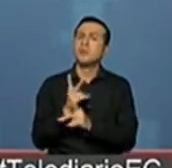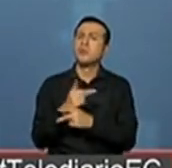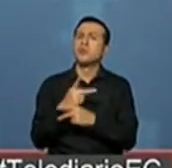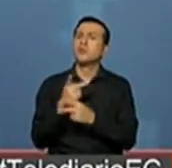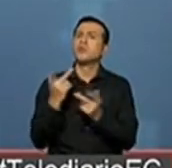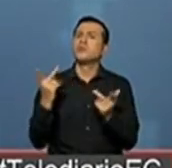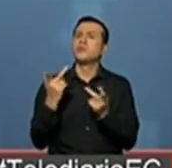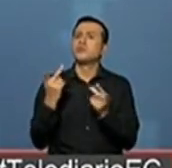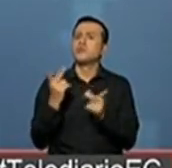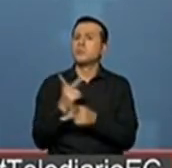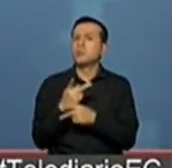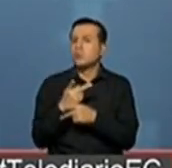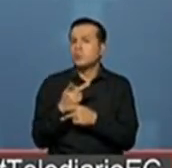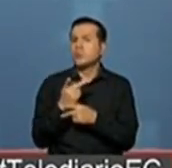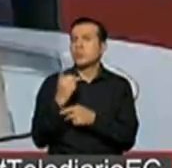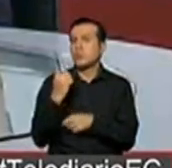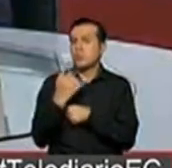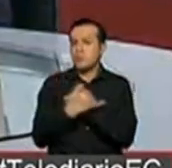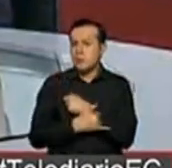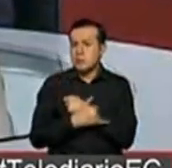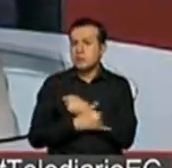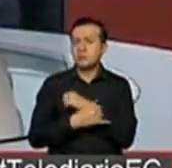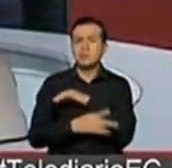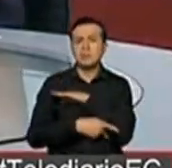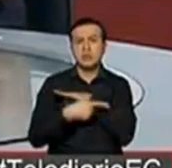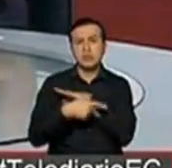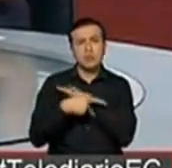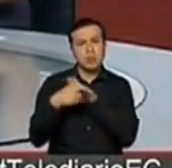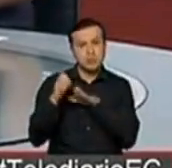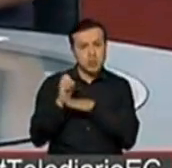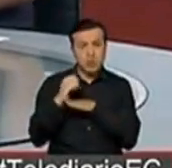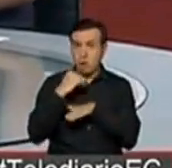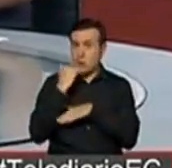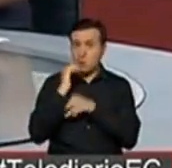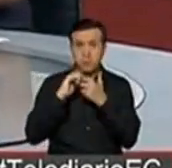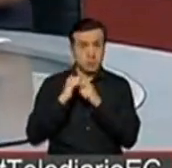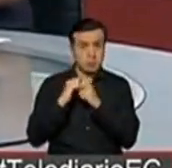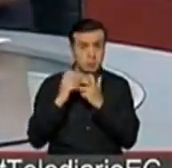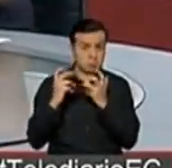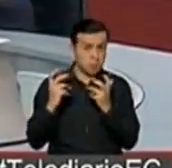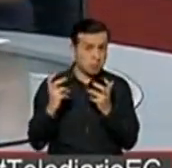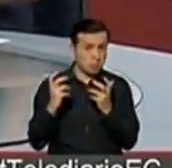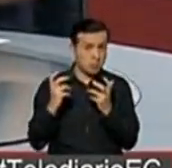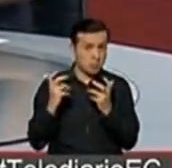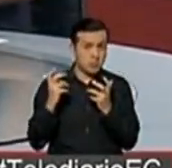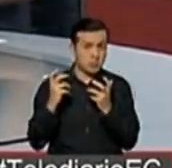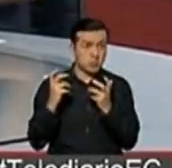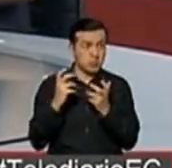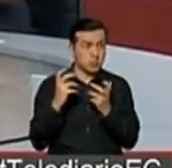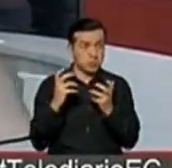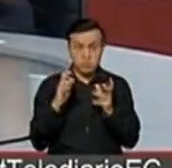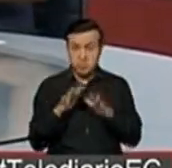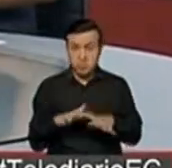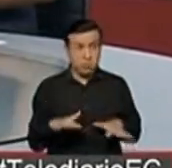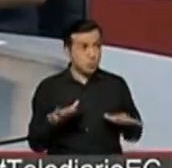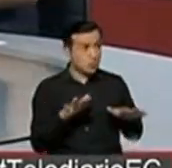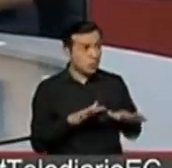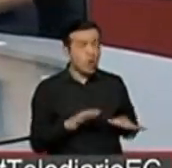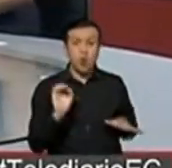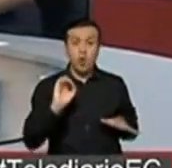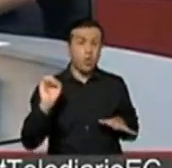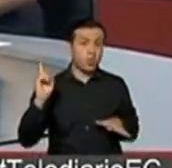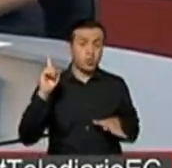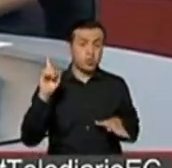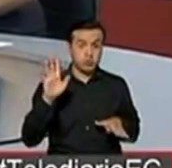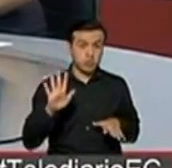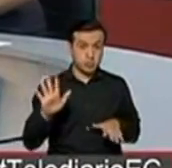producción de un país petrolero como Ecuador? ¿Ha tenido algún impacto para el mercado en general o solamente tiene impacto para